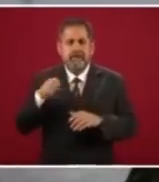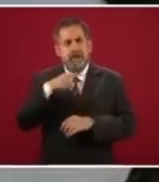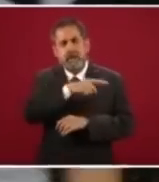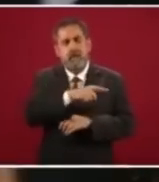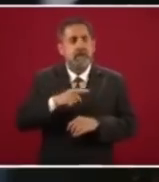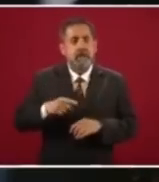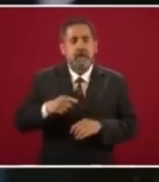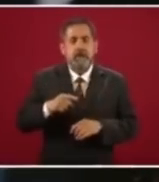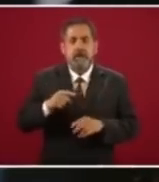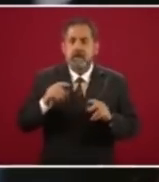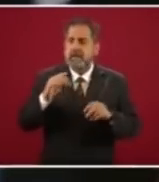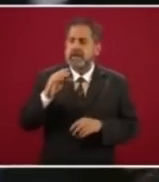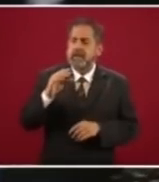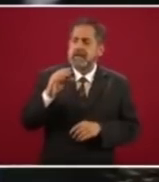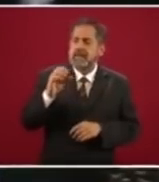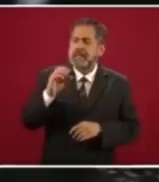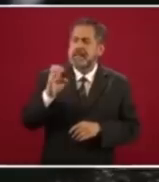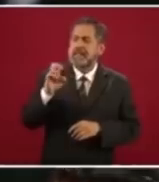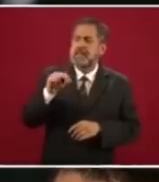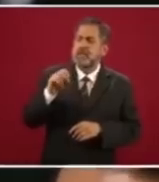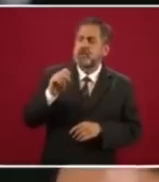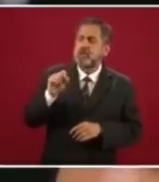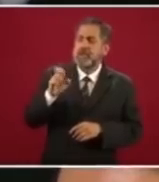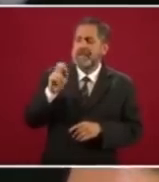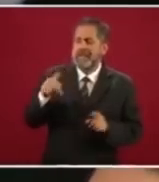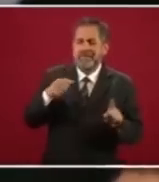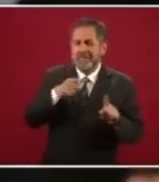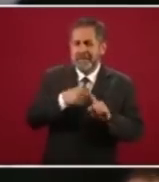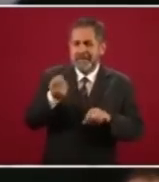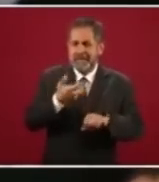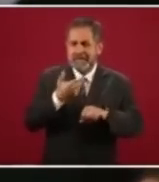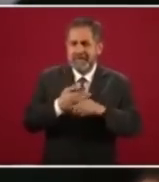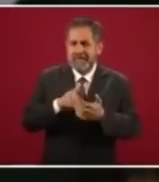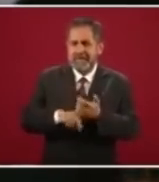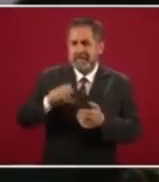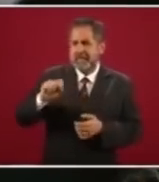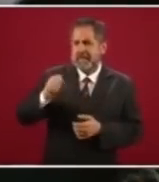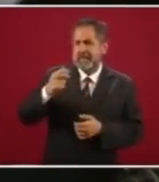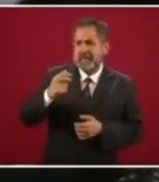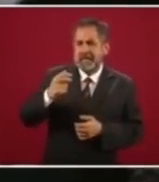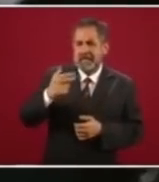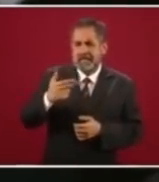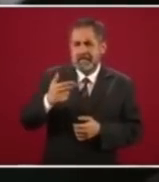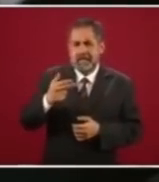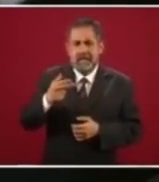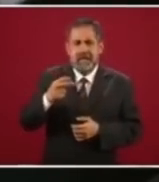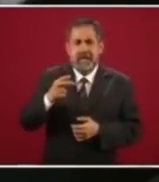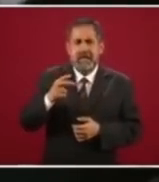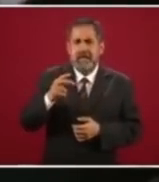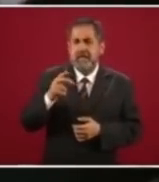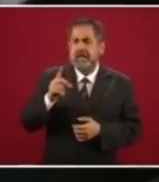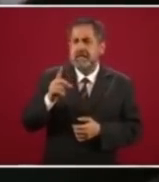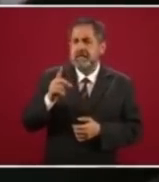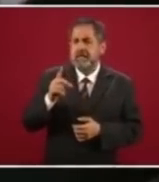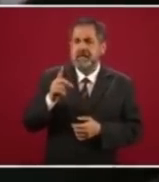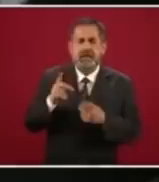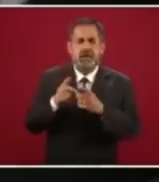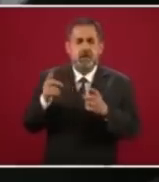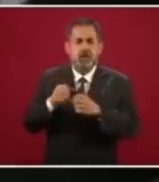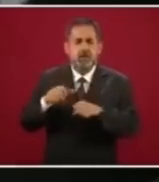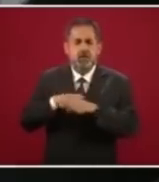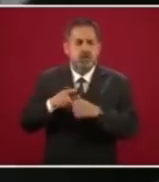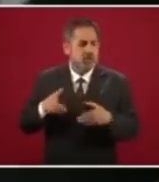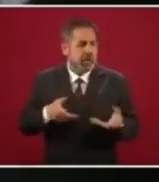y Deportivo Sensodep, que depende de la Secretaría de Hacienda y Desarrollo Rural. No